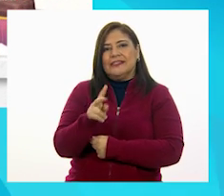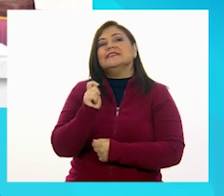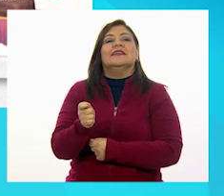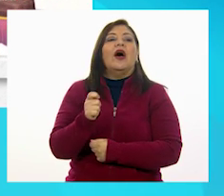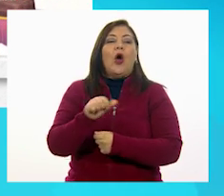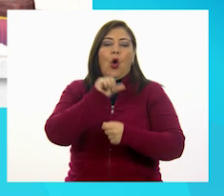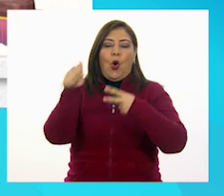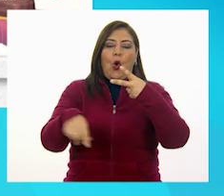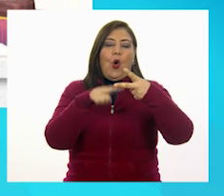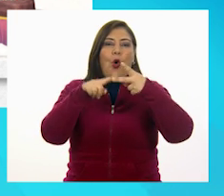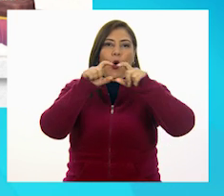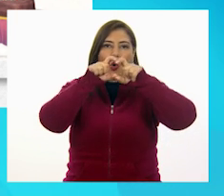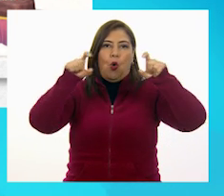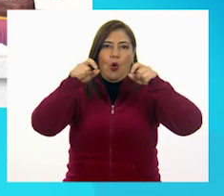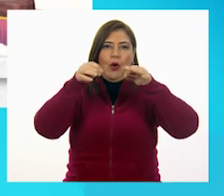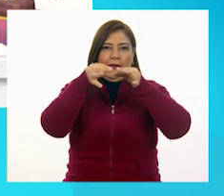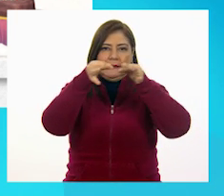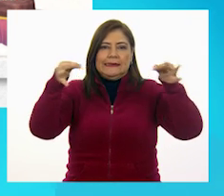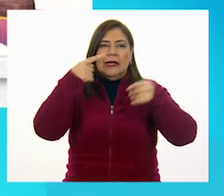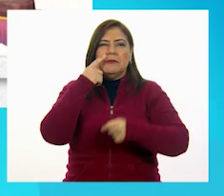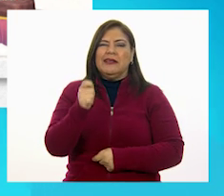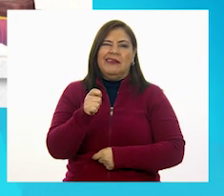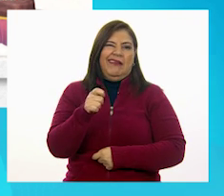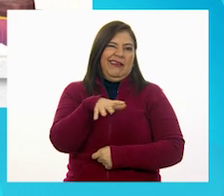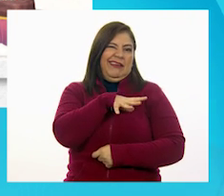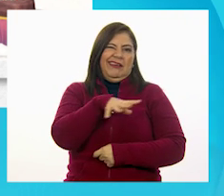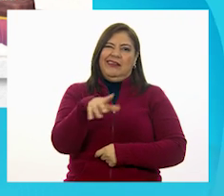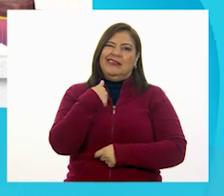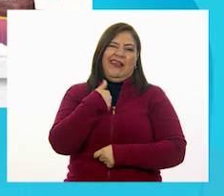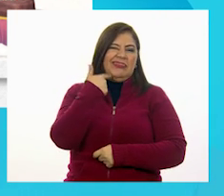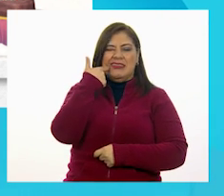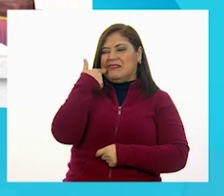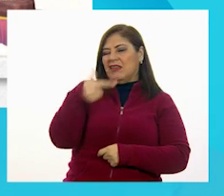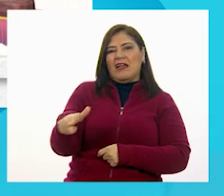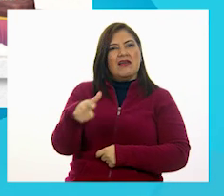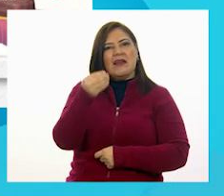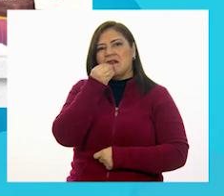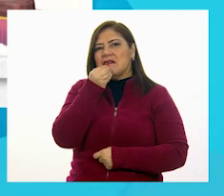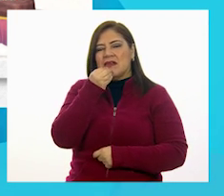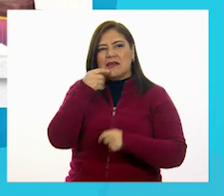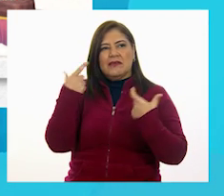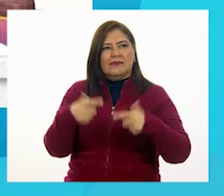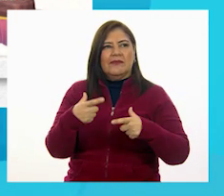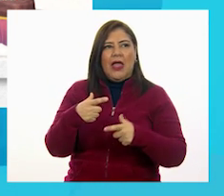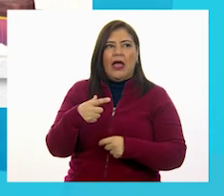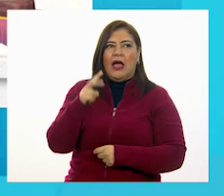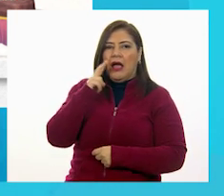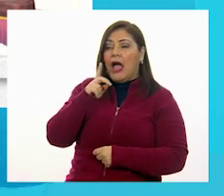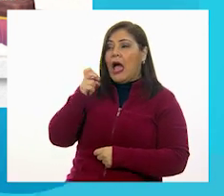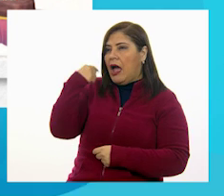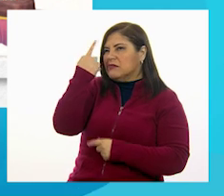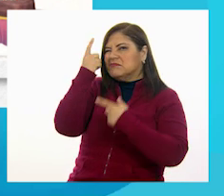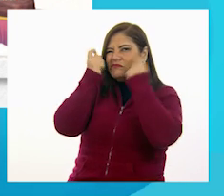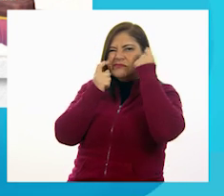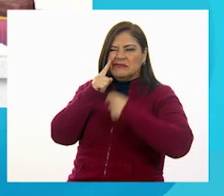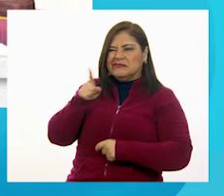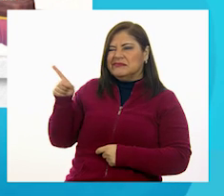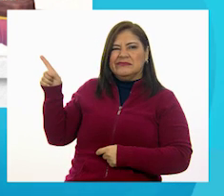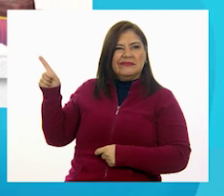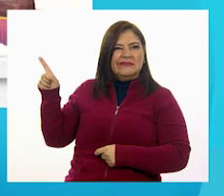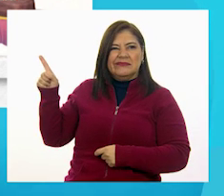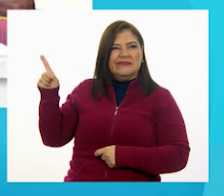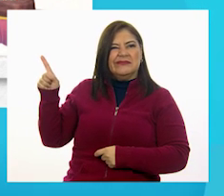comer pastel. Pues vemos al niño de la primera imagen que está haciendo un gesto de rechazo hacia el pastel. No quiere.